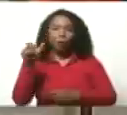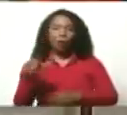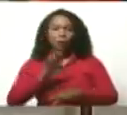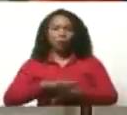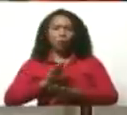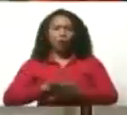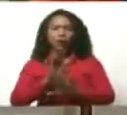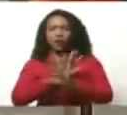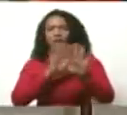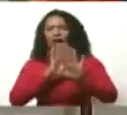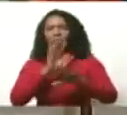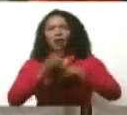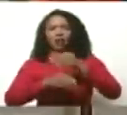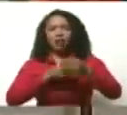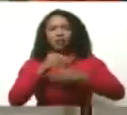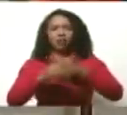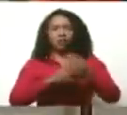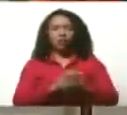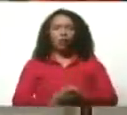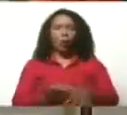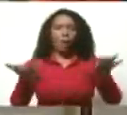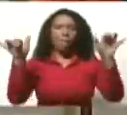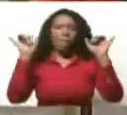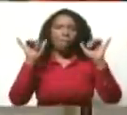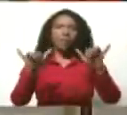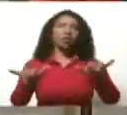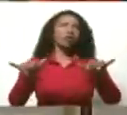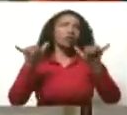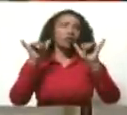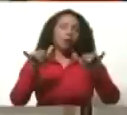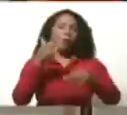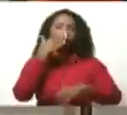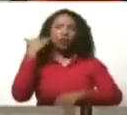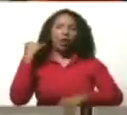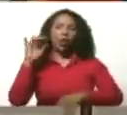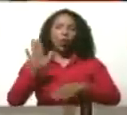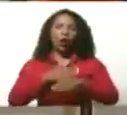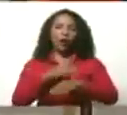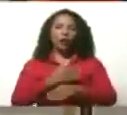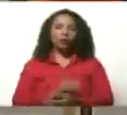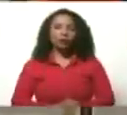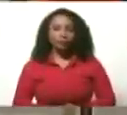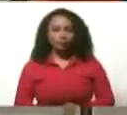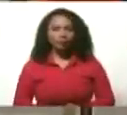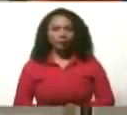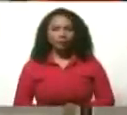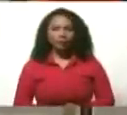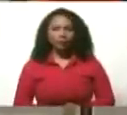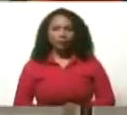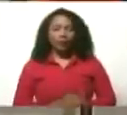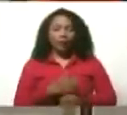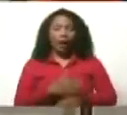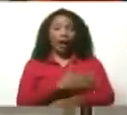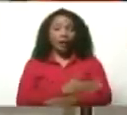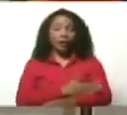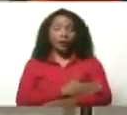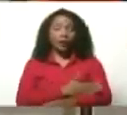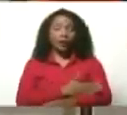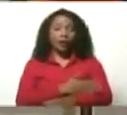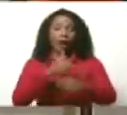ya realizó lo mismo, lo conducente, el pasado jueves ante dicho